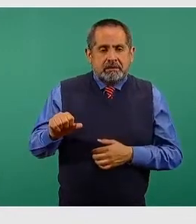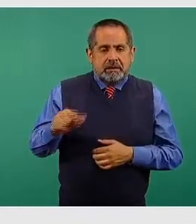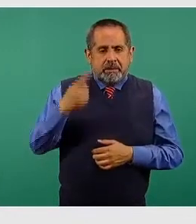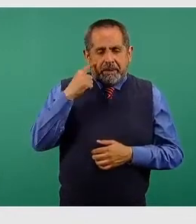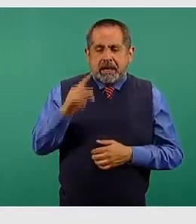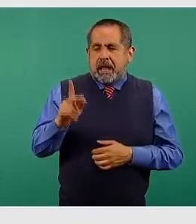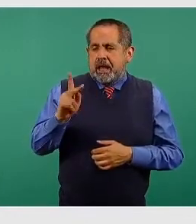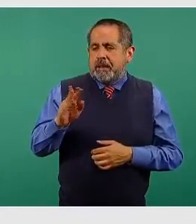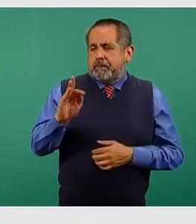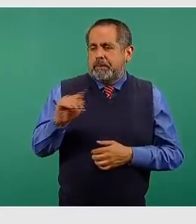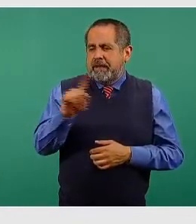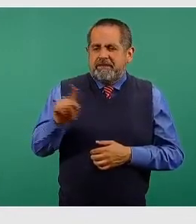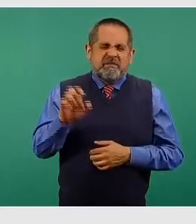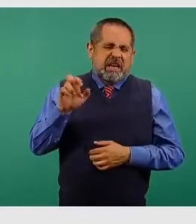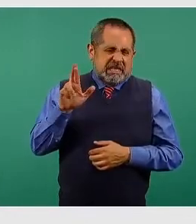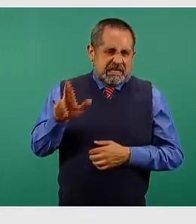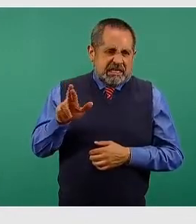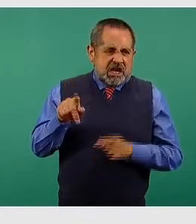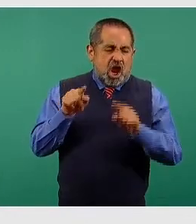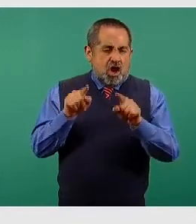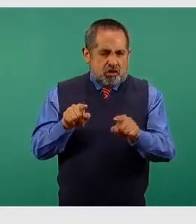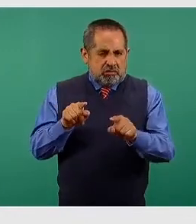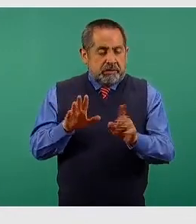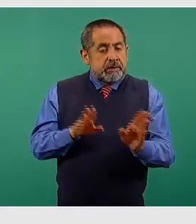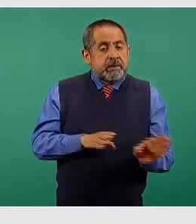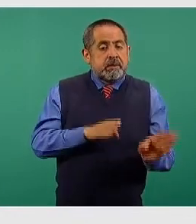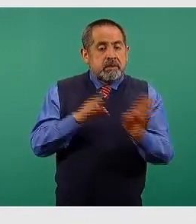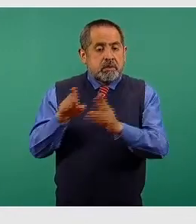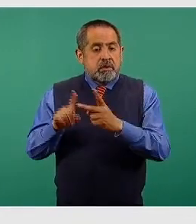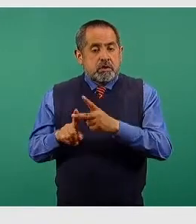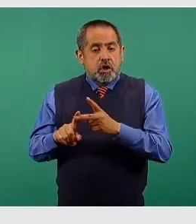1.769.625 son de la vacuna Pfizer-BioNTech,